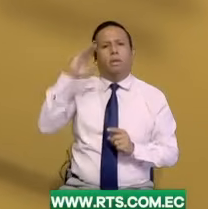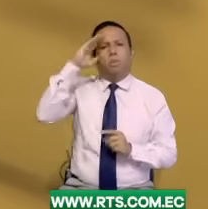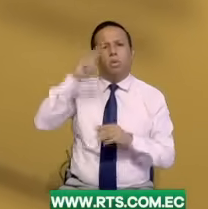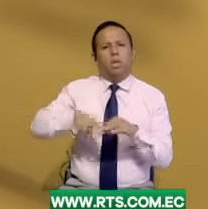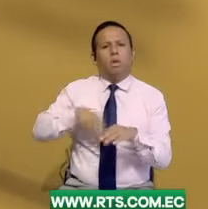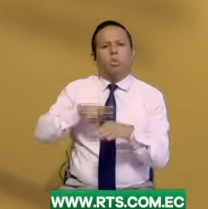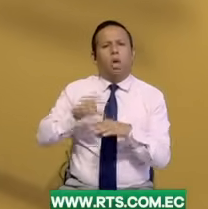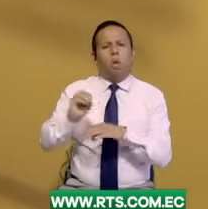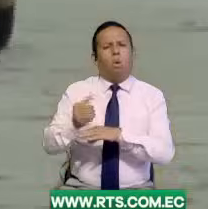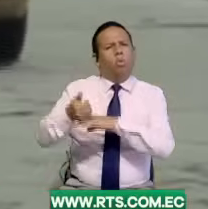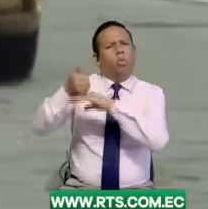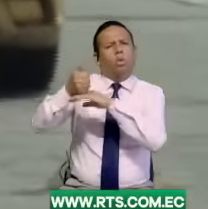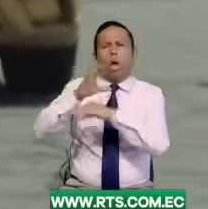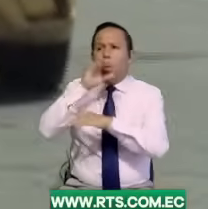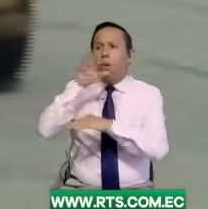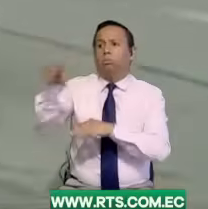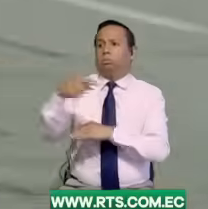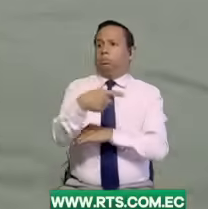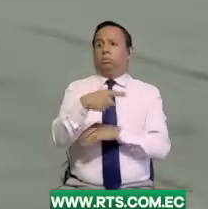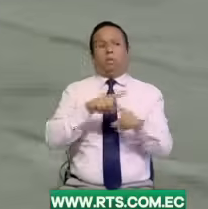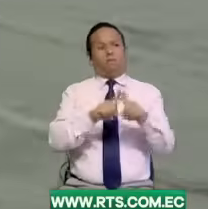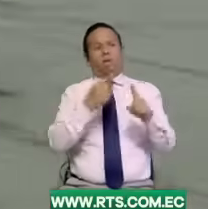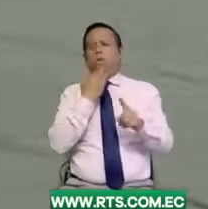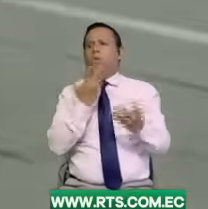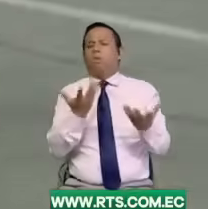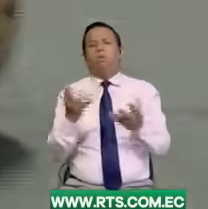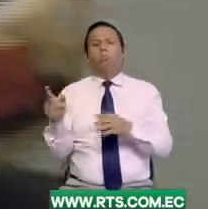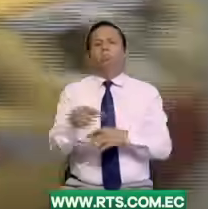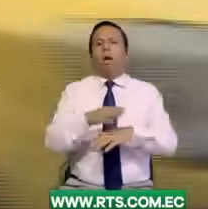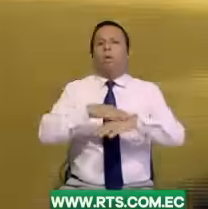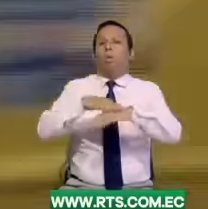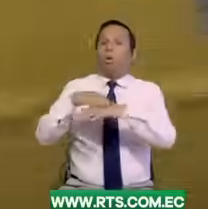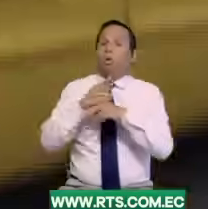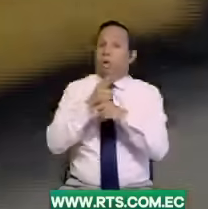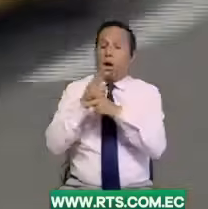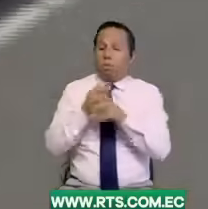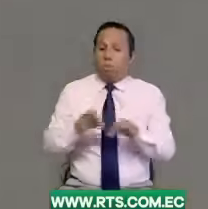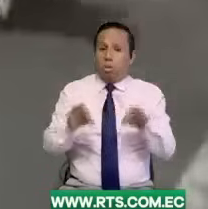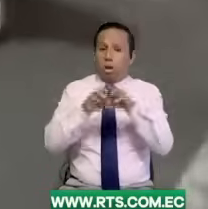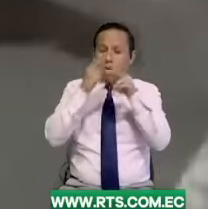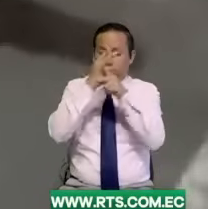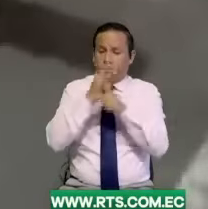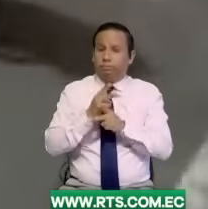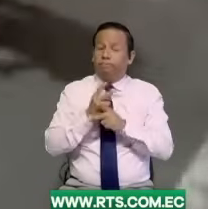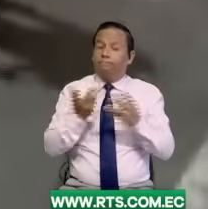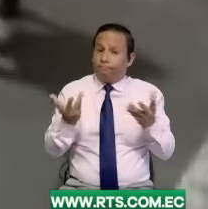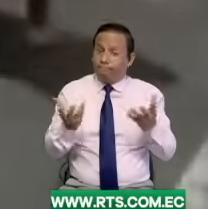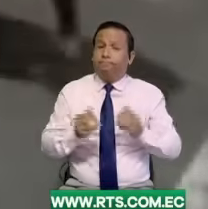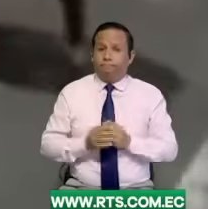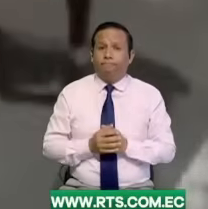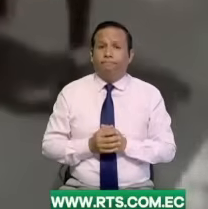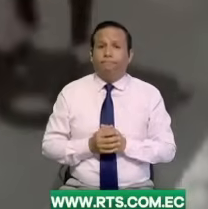o las autoridades de tránsito para prevenir que se vuelvan víctima de un hecho delictivo.